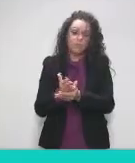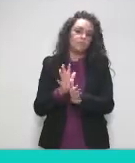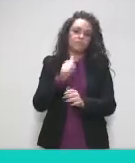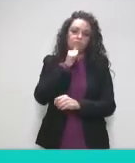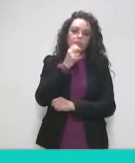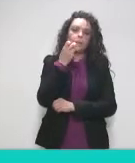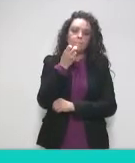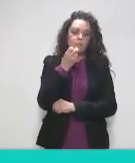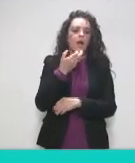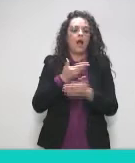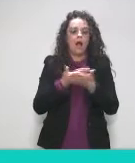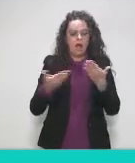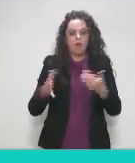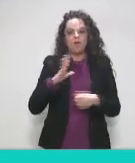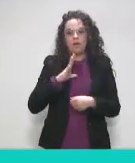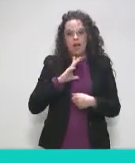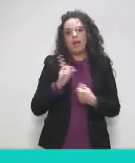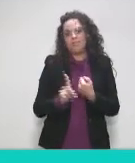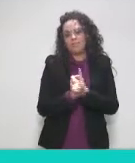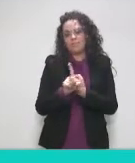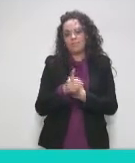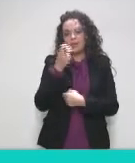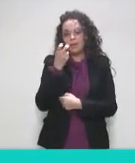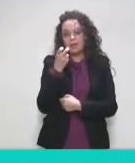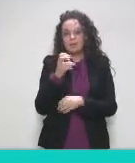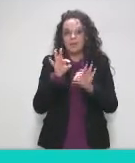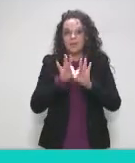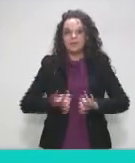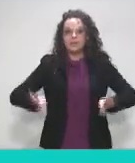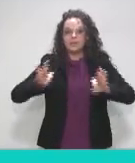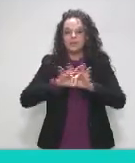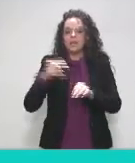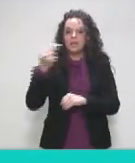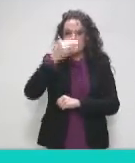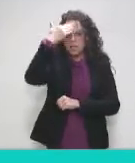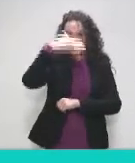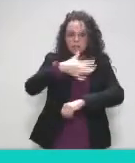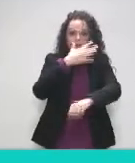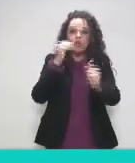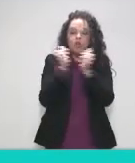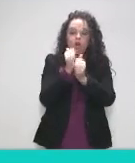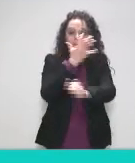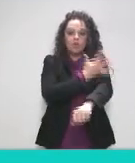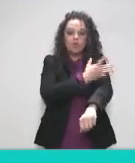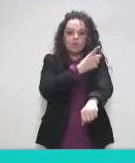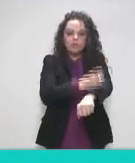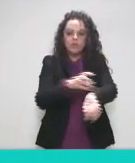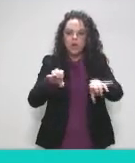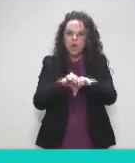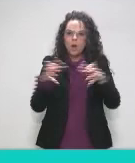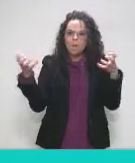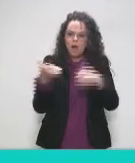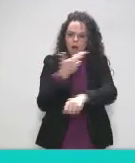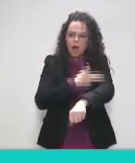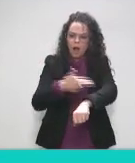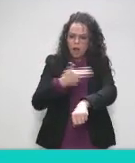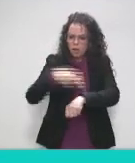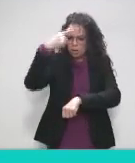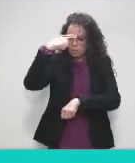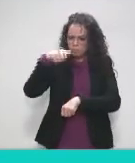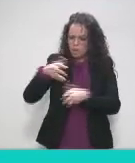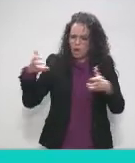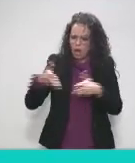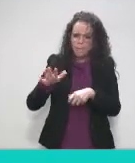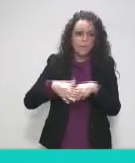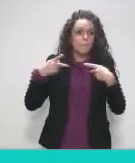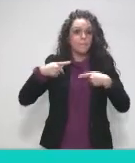por ello resulta relevante garantizar la transparencia en los procedimientos derivados de su aplicación pues así la